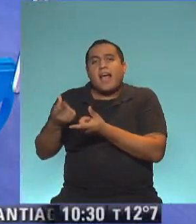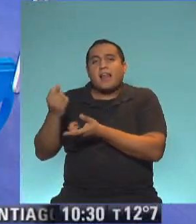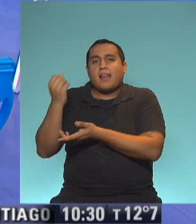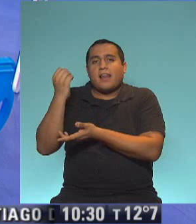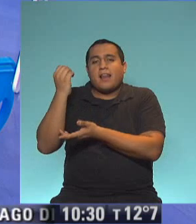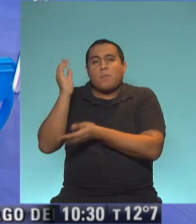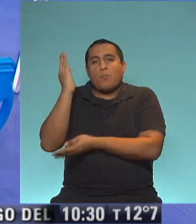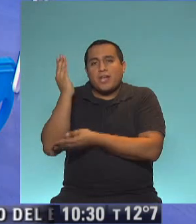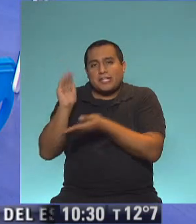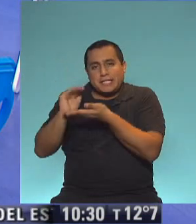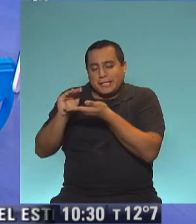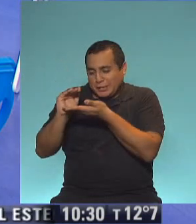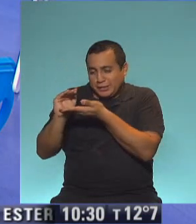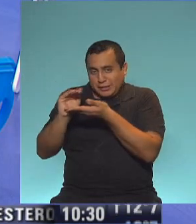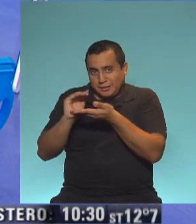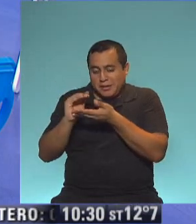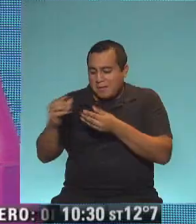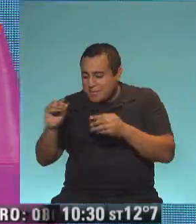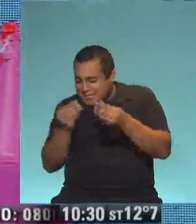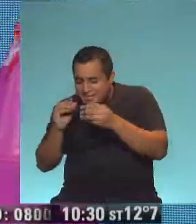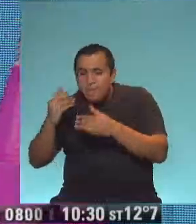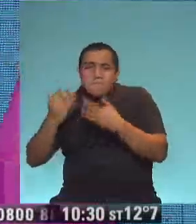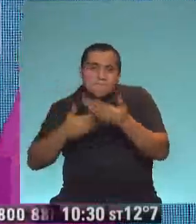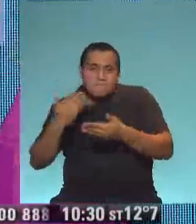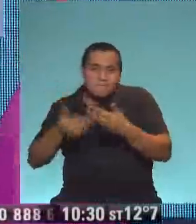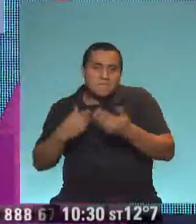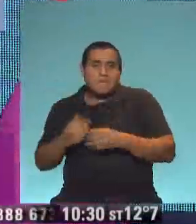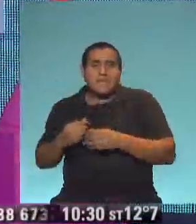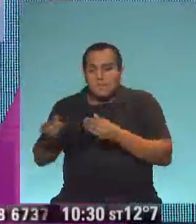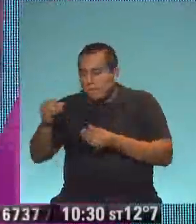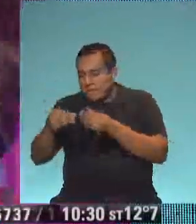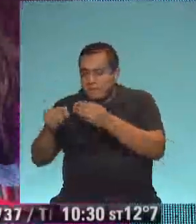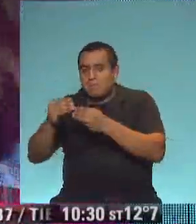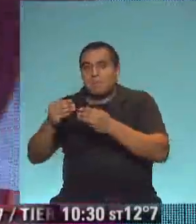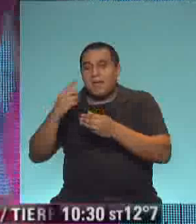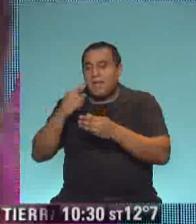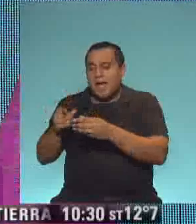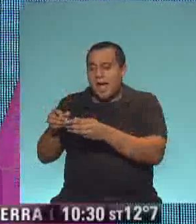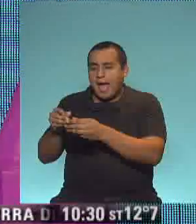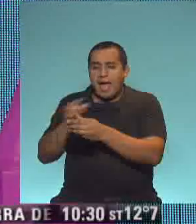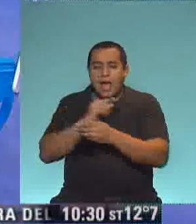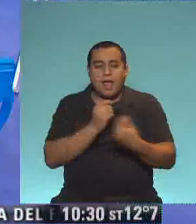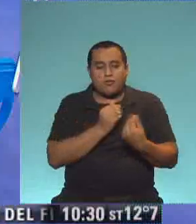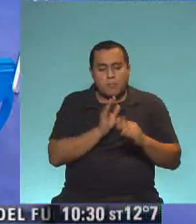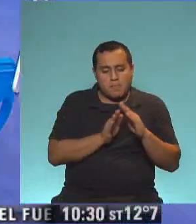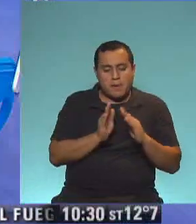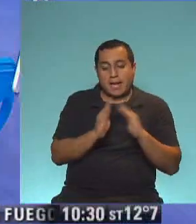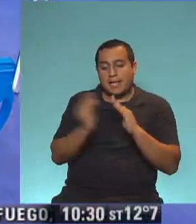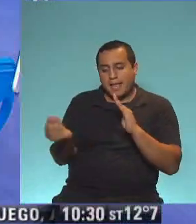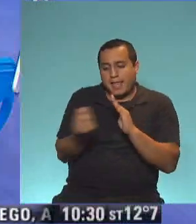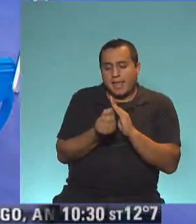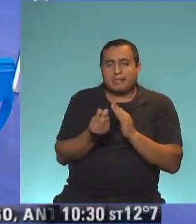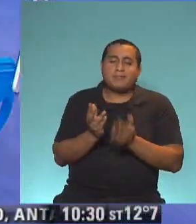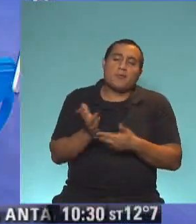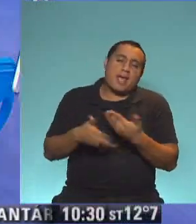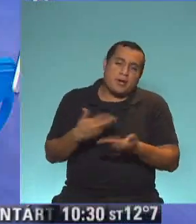Entonces, los papás, la mamá, los adultos se van a acordar de ese chocolatito. Y yo jugaba a armarle casitas a esos muñecos. Y yo jugaba con mis hermanas también. Y